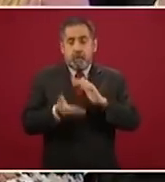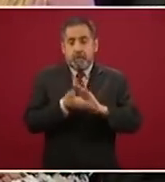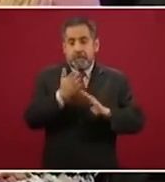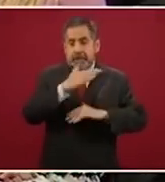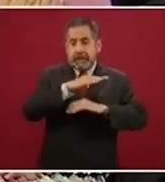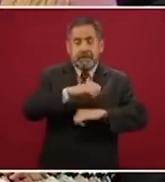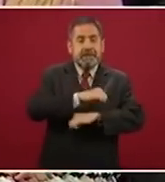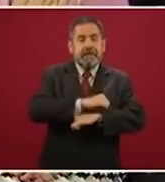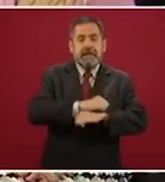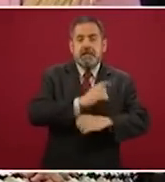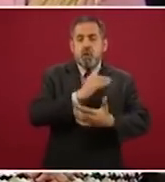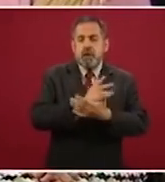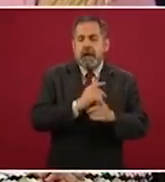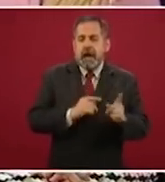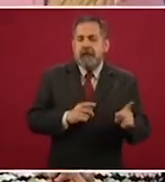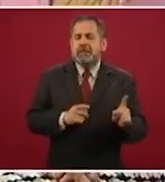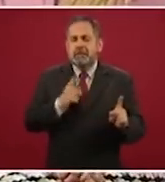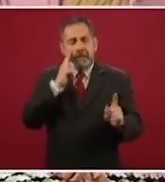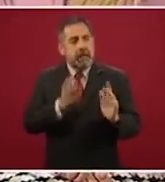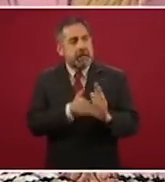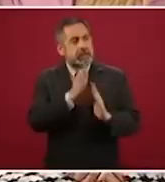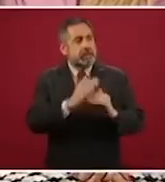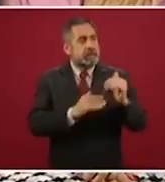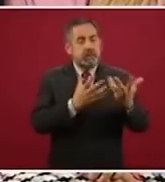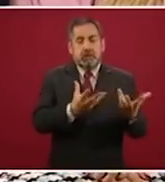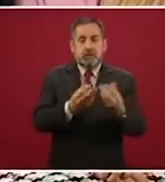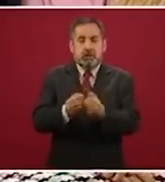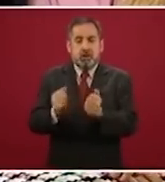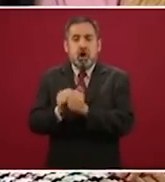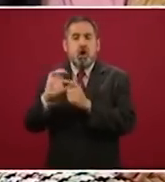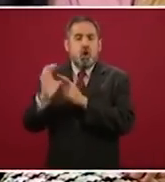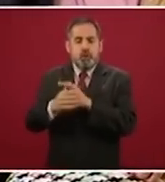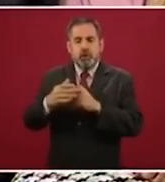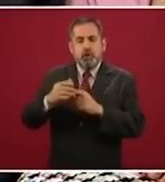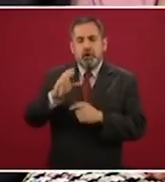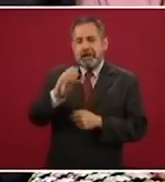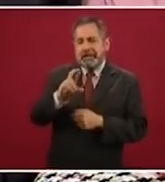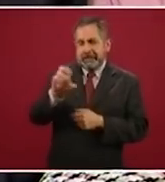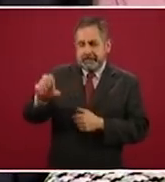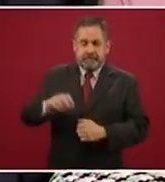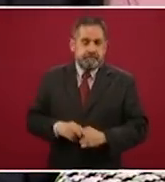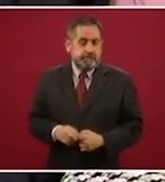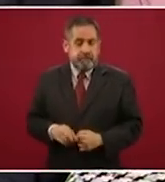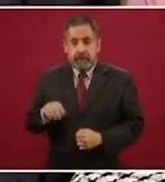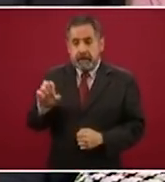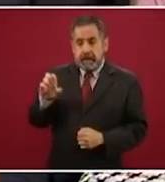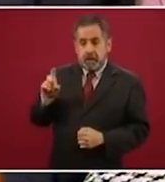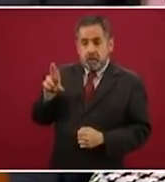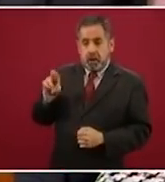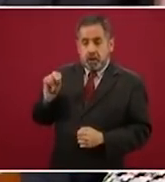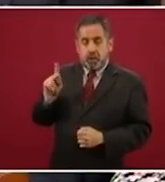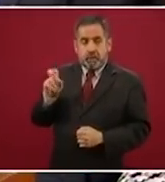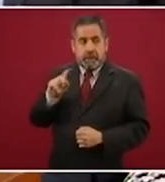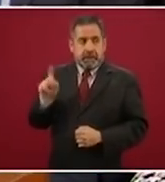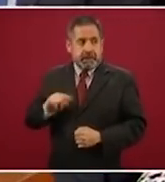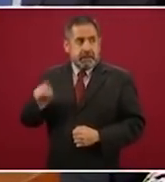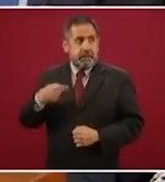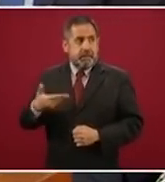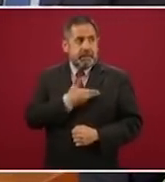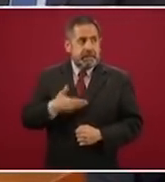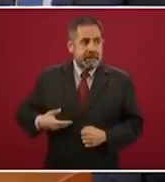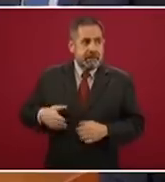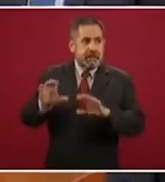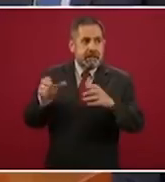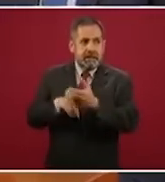un trabajo en conjunto también con la Comisión Nacional de Mejora Regulatorio, Eduardo Daniel Contreras Pérez, presidente de la Cámara de